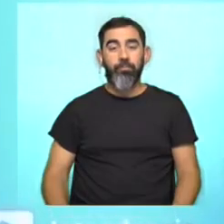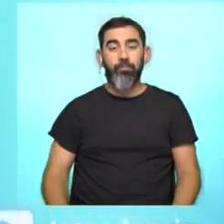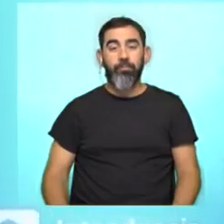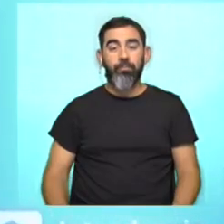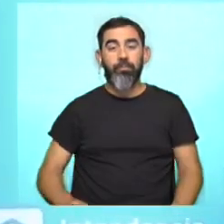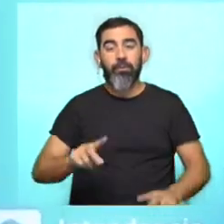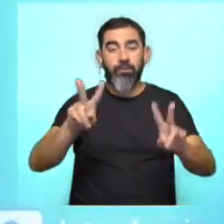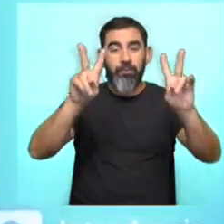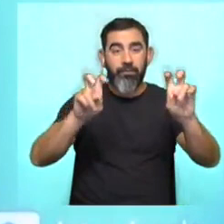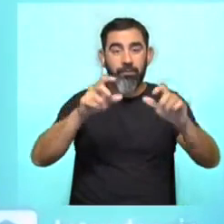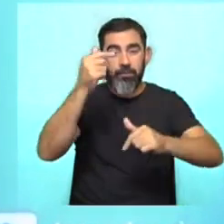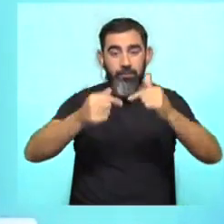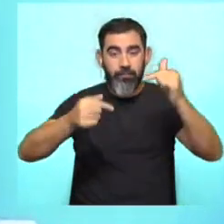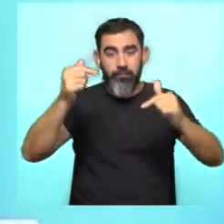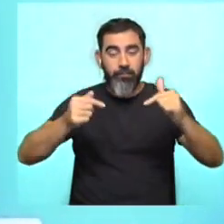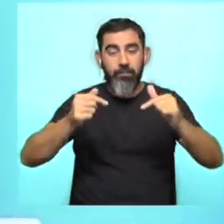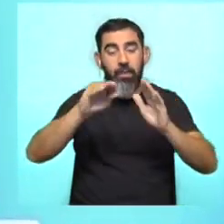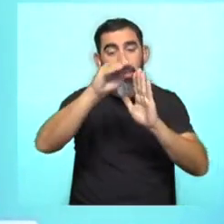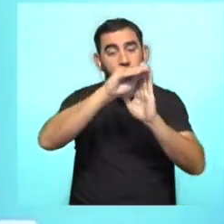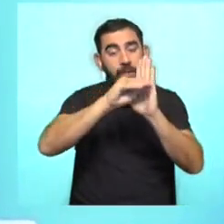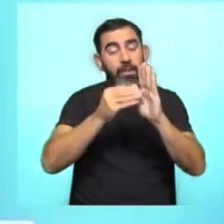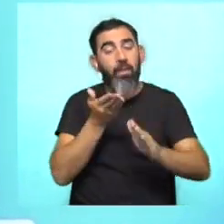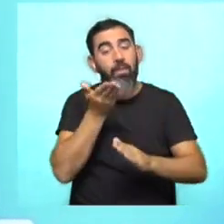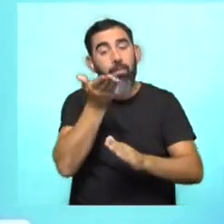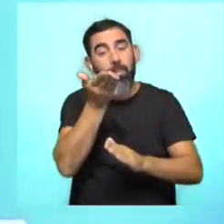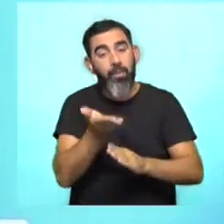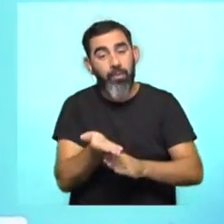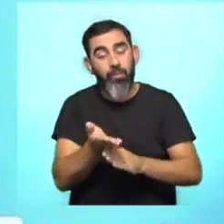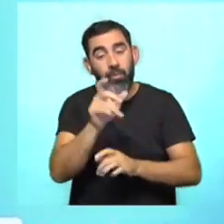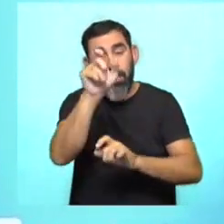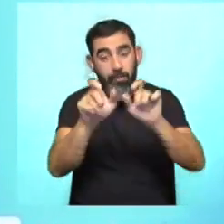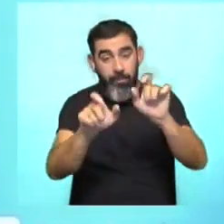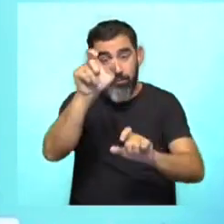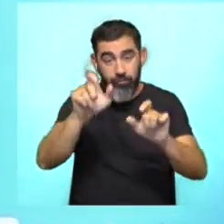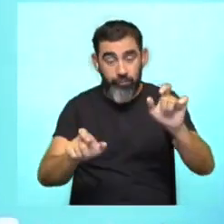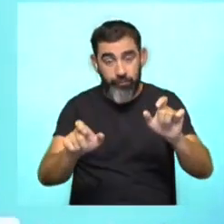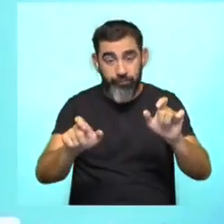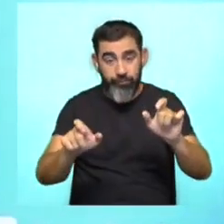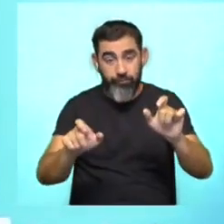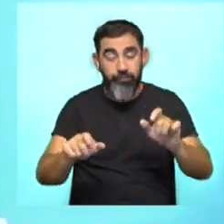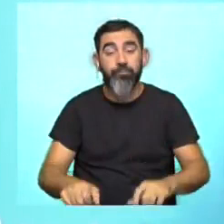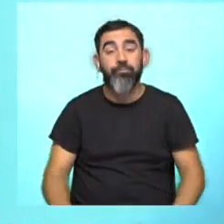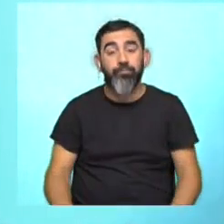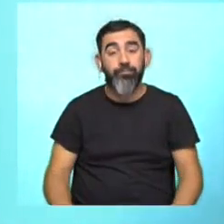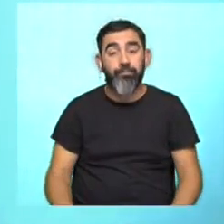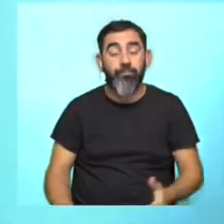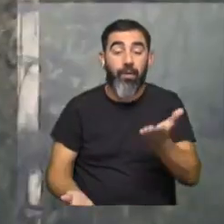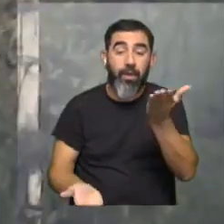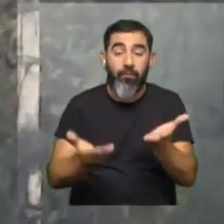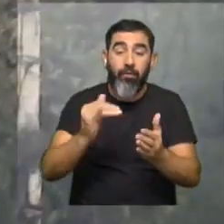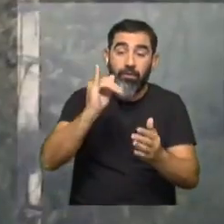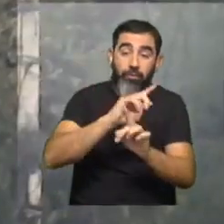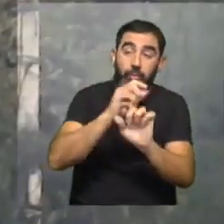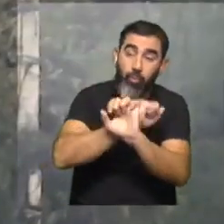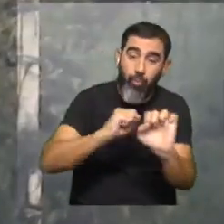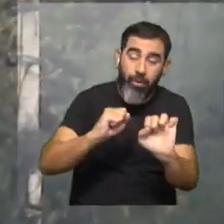Todos estos factores, ¿verdad? De la lista de solicitudes de la ciudadanía, bueno, se evalúa la viabilidad